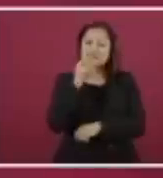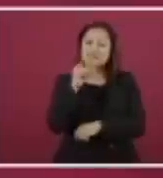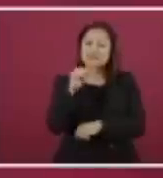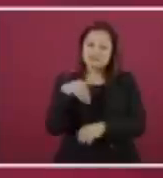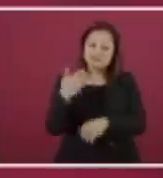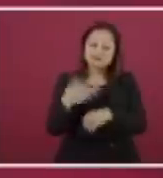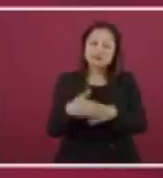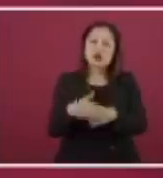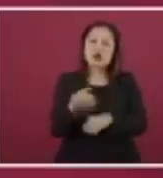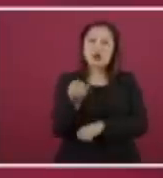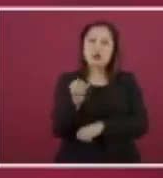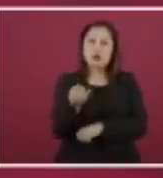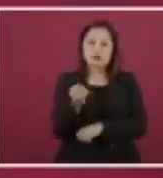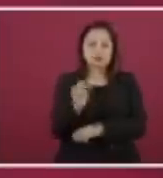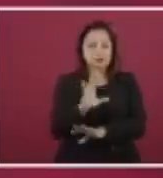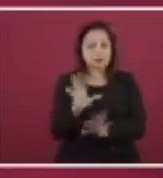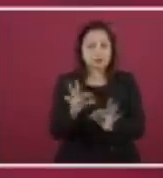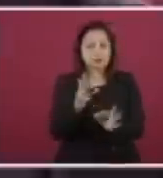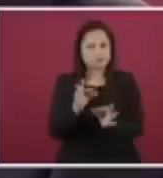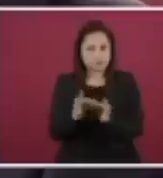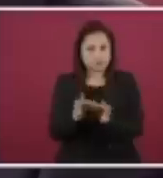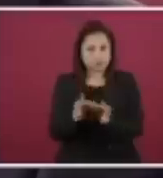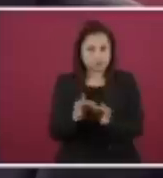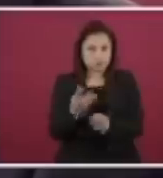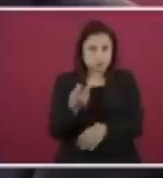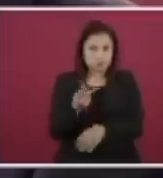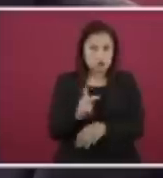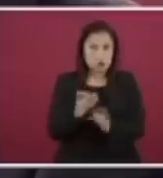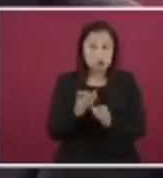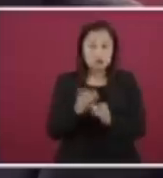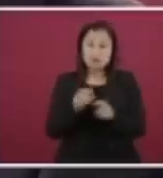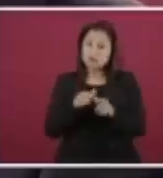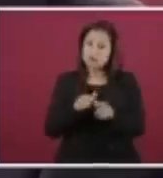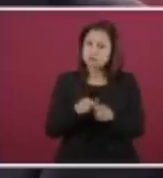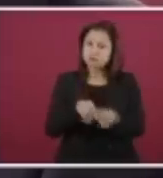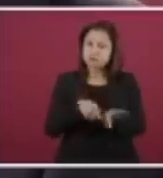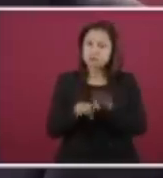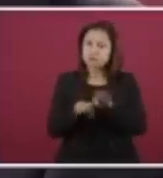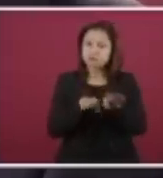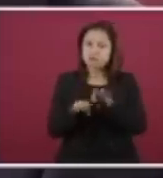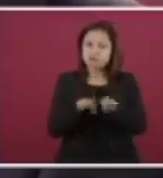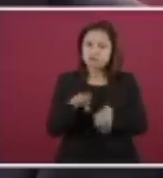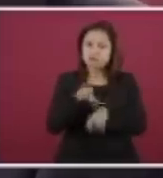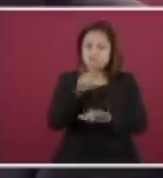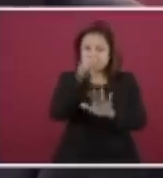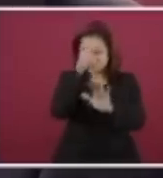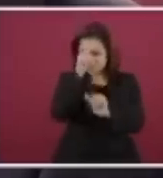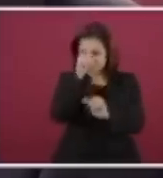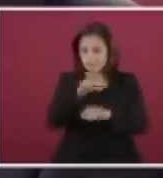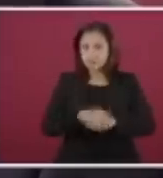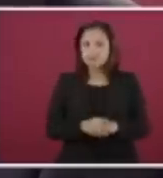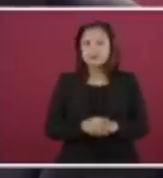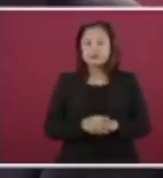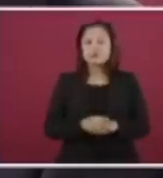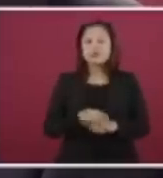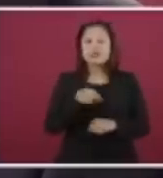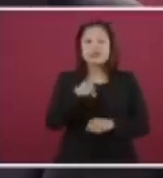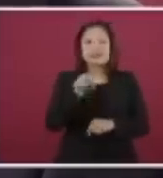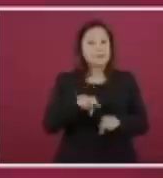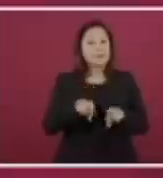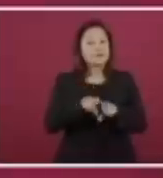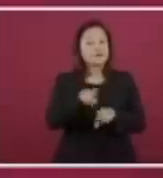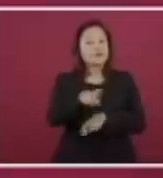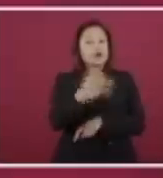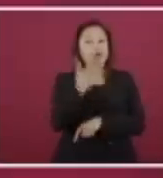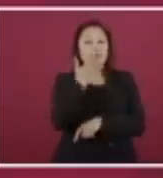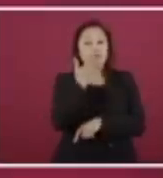está trabajando y vamos a ponernos de acuerdo. Y luego tenemos ahí en Sonora otra